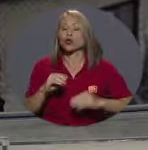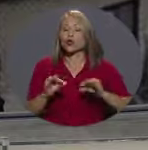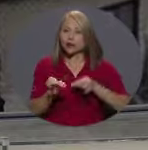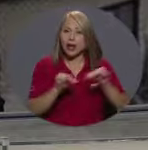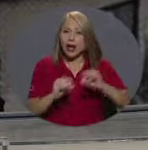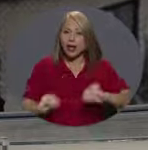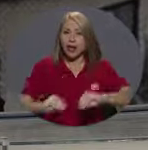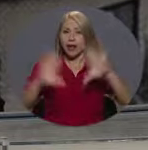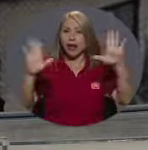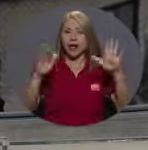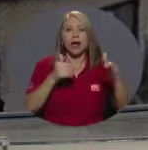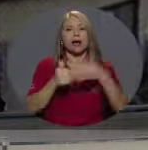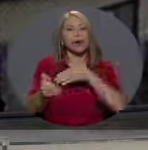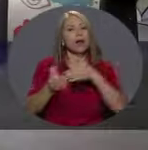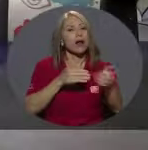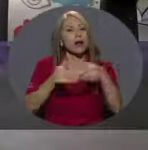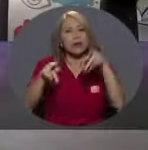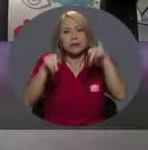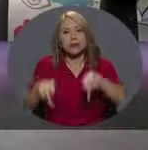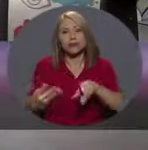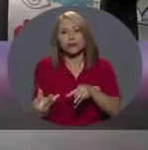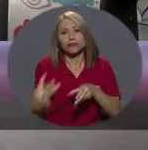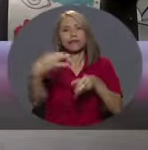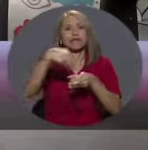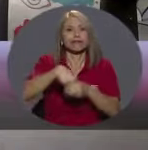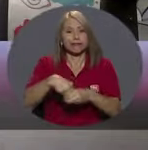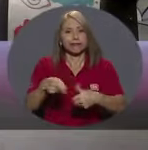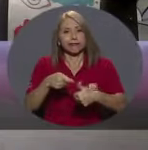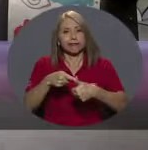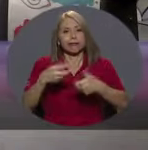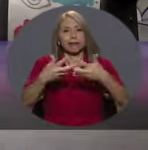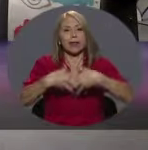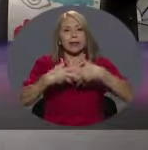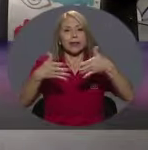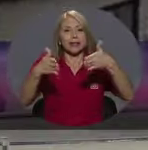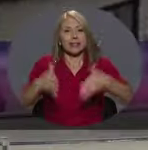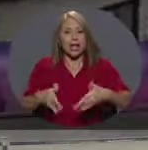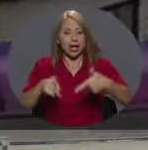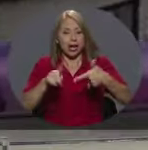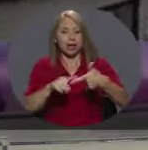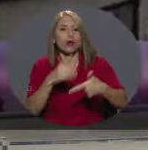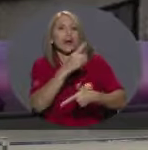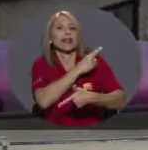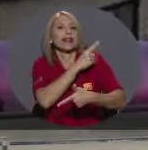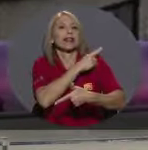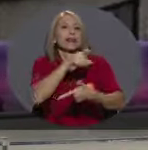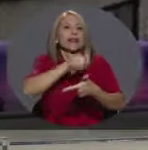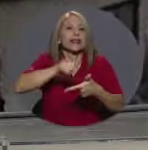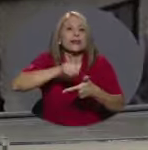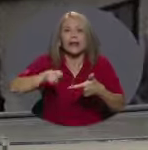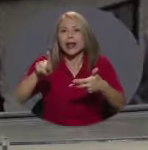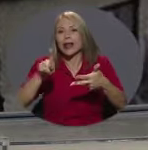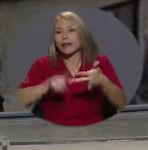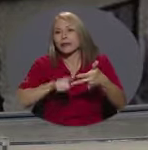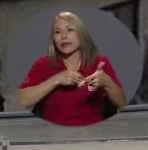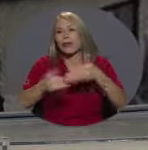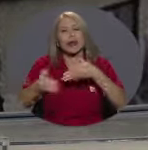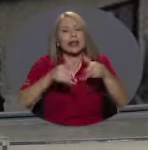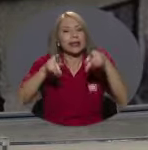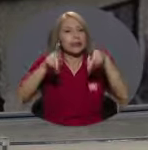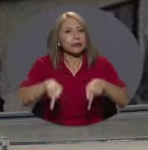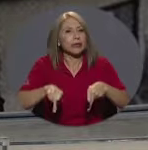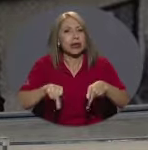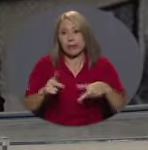tema, cualquier persona se ve involucrada, ¿verdad? El empresario, el director de la escuela, cualquier persona,